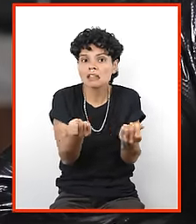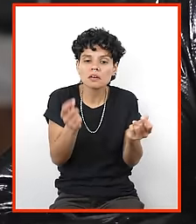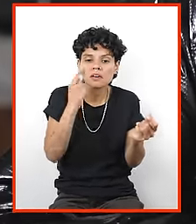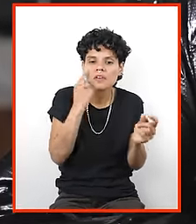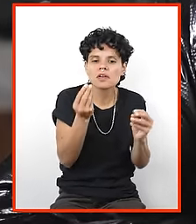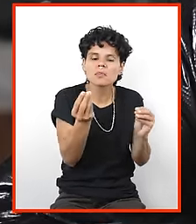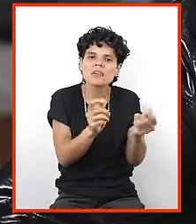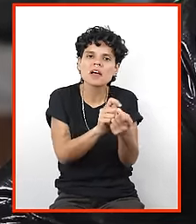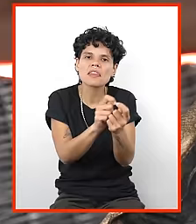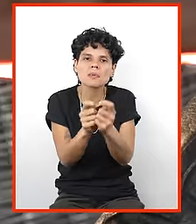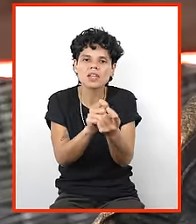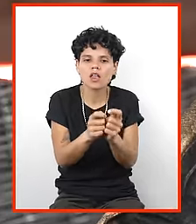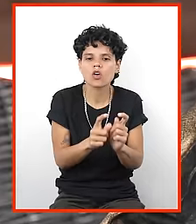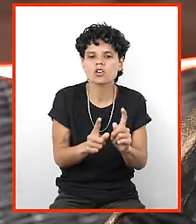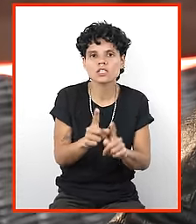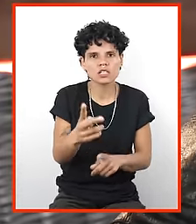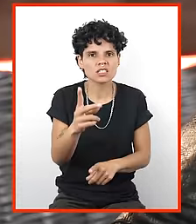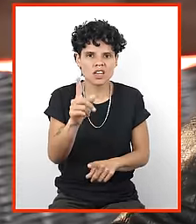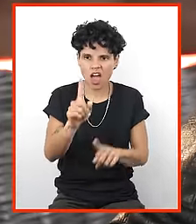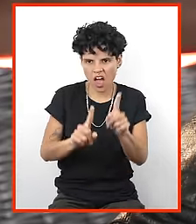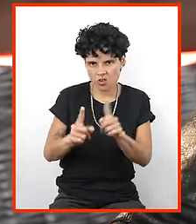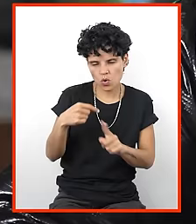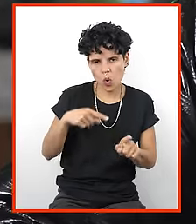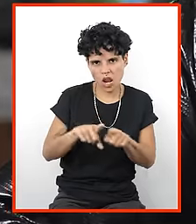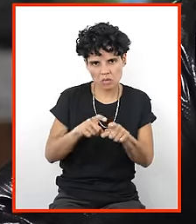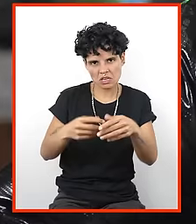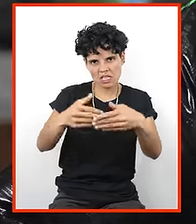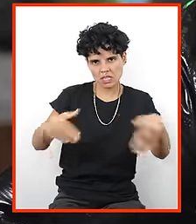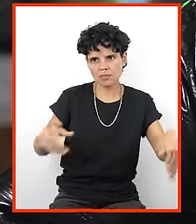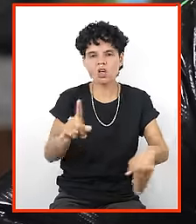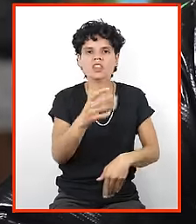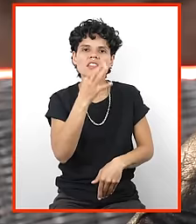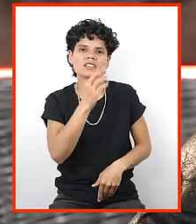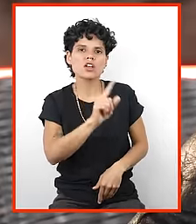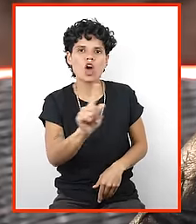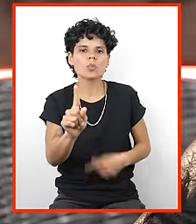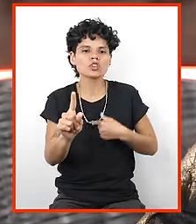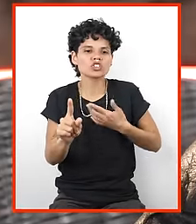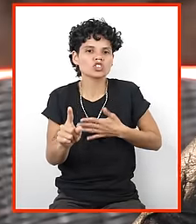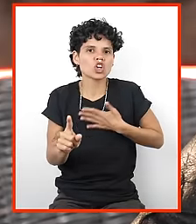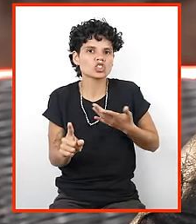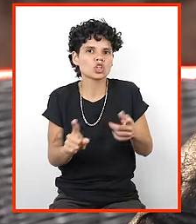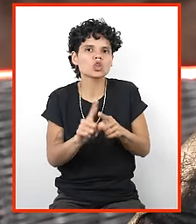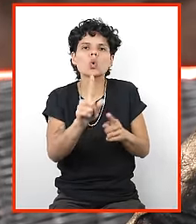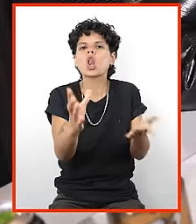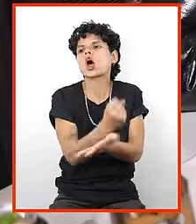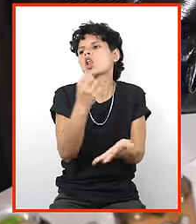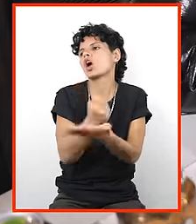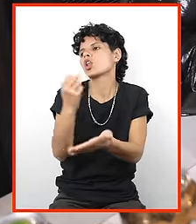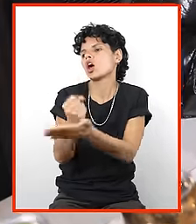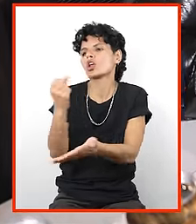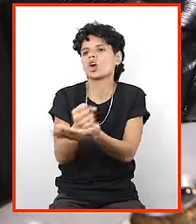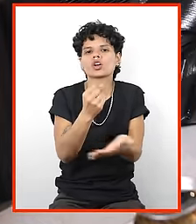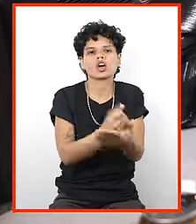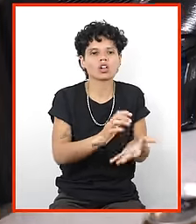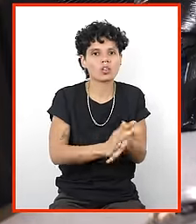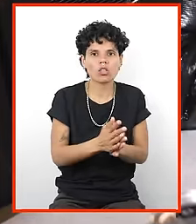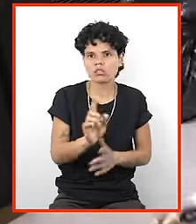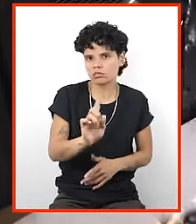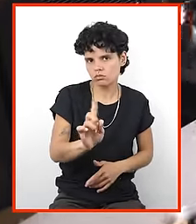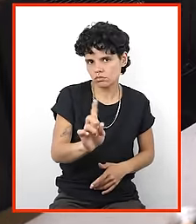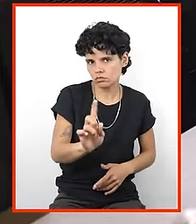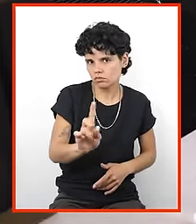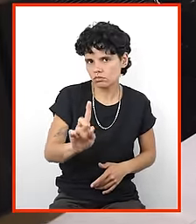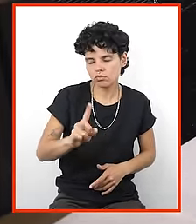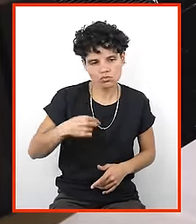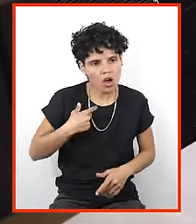alguien te dice que no, ¿no? En la vida. Sí. Porque tú como que parece que todo lo conseguí. Está loco. Papá, hay que hacer esto. Y que, no, ¿sabes, ¿no?, qué, Julio? A mí me